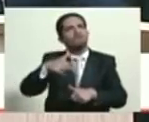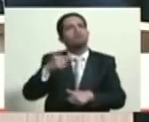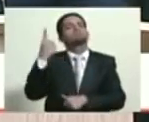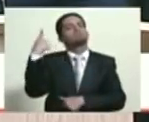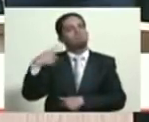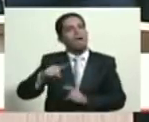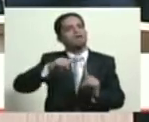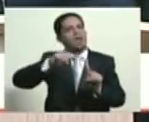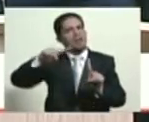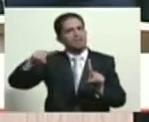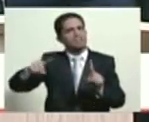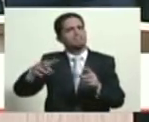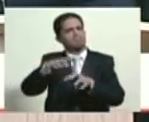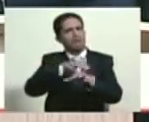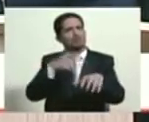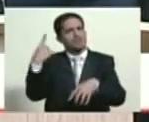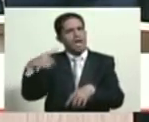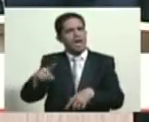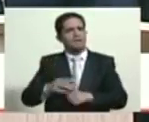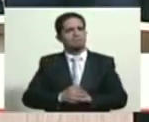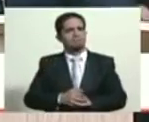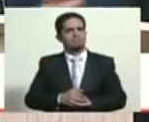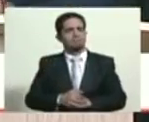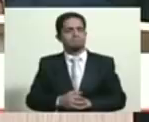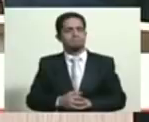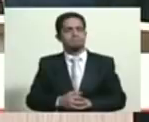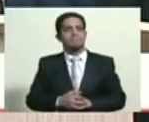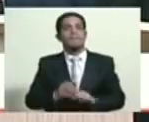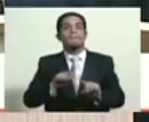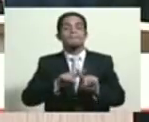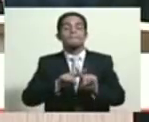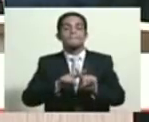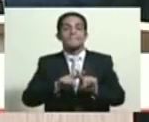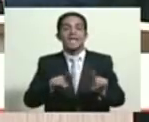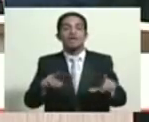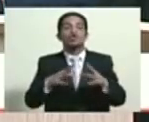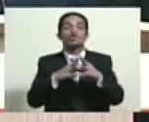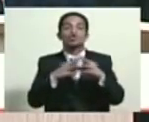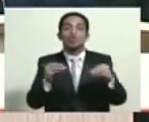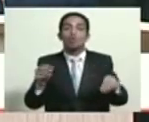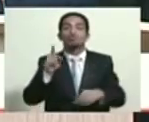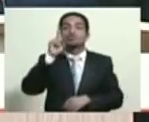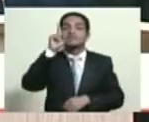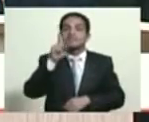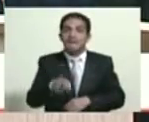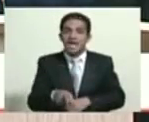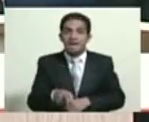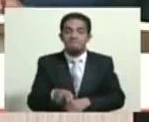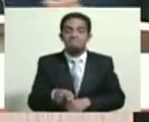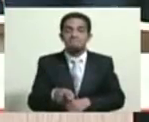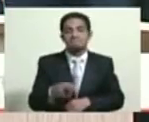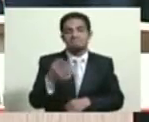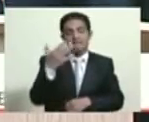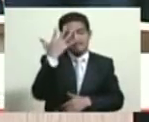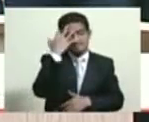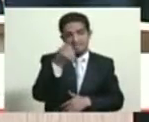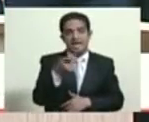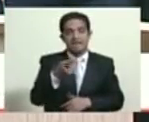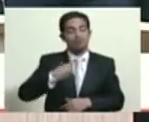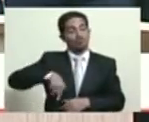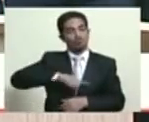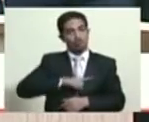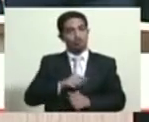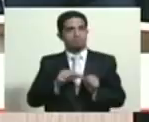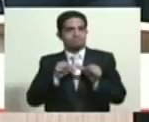servicio de energía eléctrica. Pero todas y todos tenemos que entender que seguimos en combate, que seguimos en batalla.